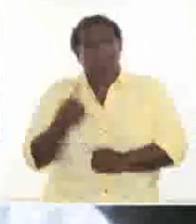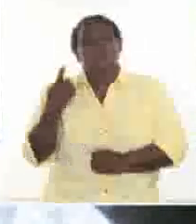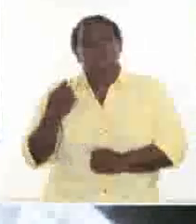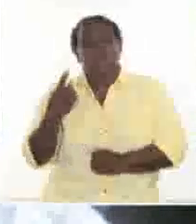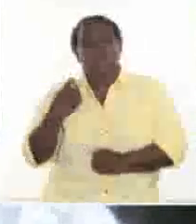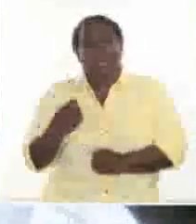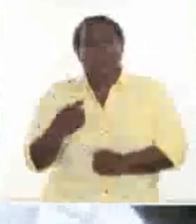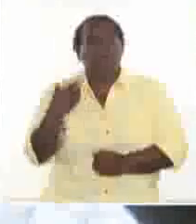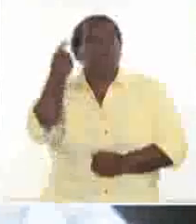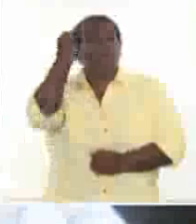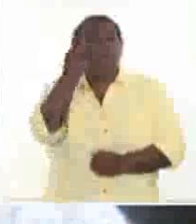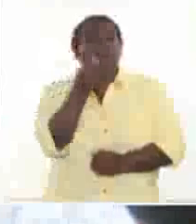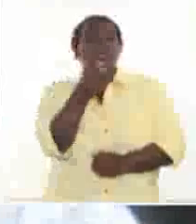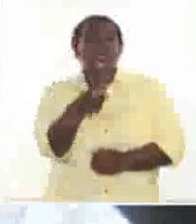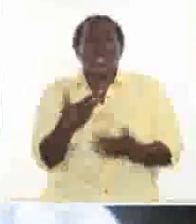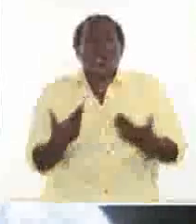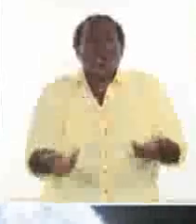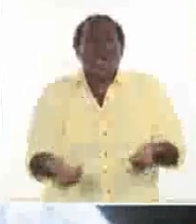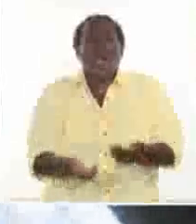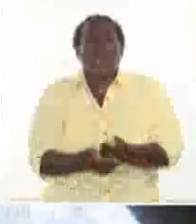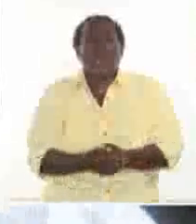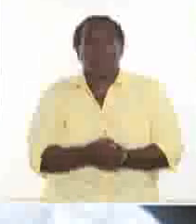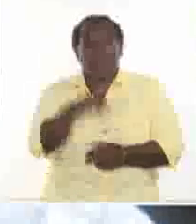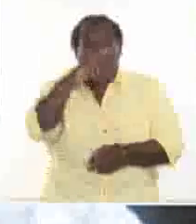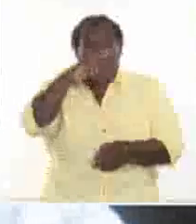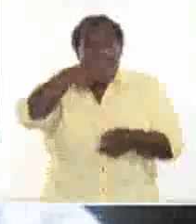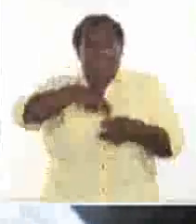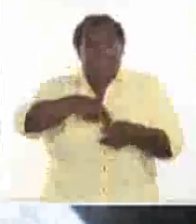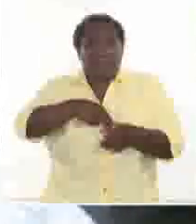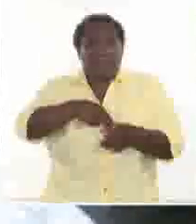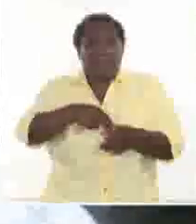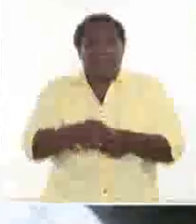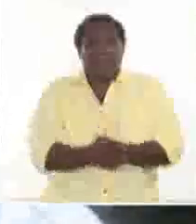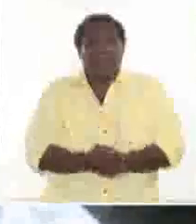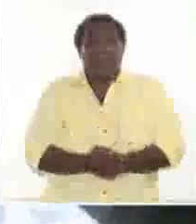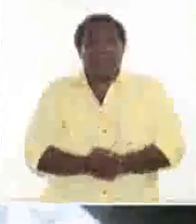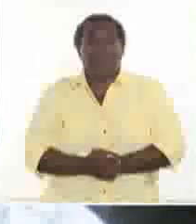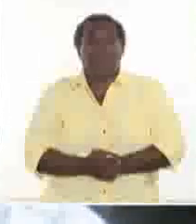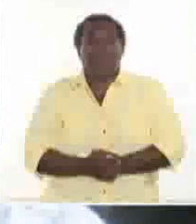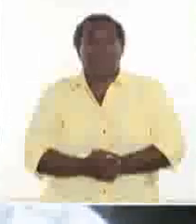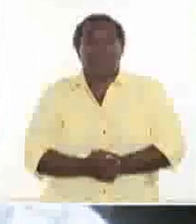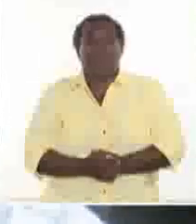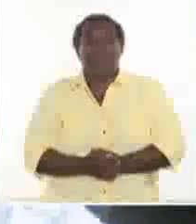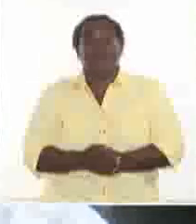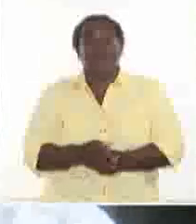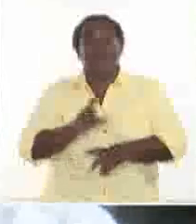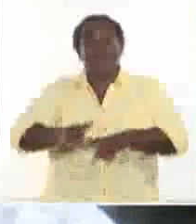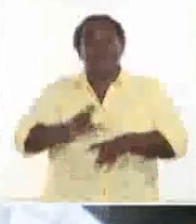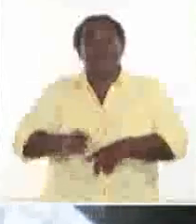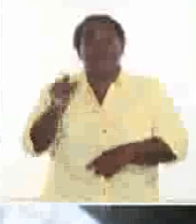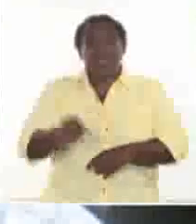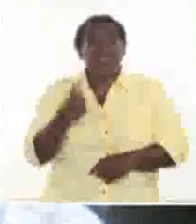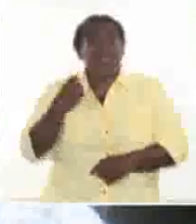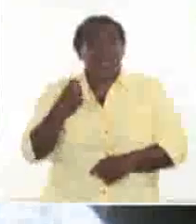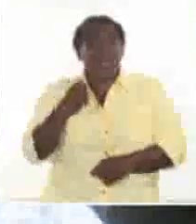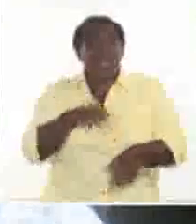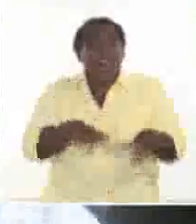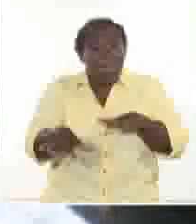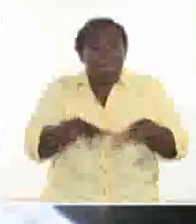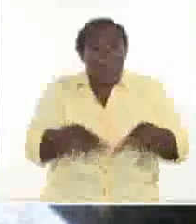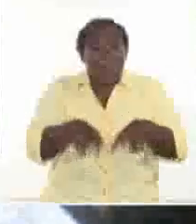son las preocupaciones que tienen ahora ustedes? Nosotros el petróleo, que es un problema que el campesino le hace falta mucho para preparar la